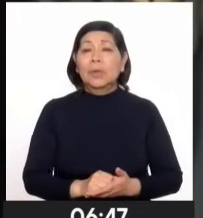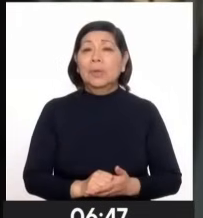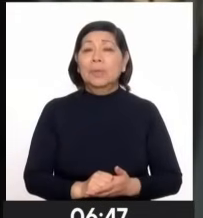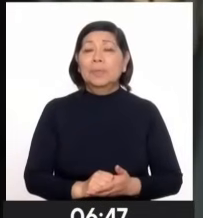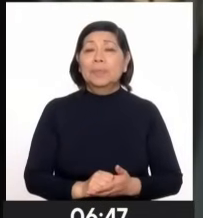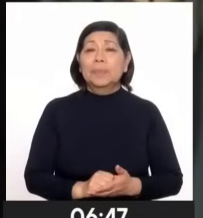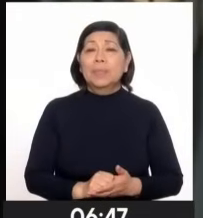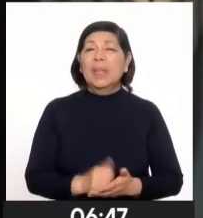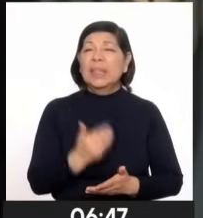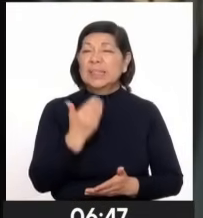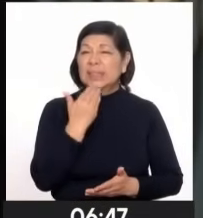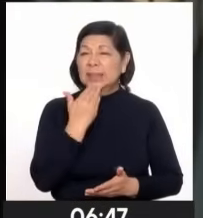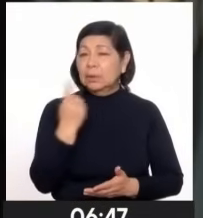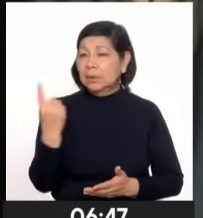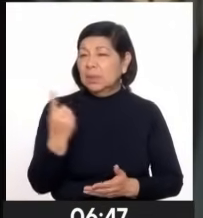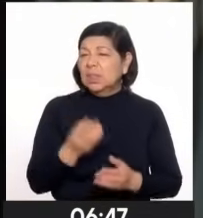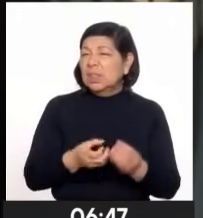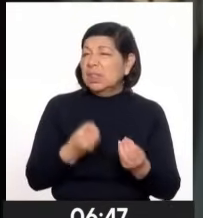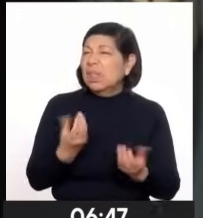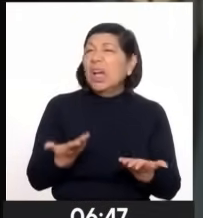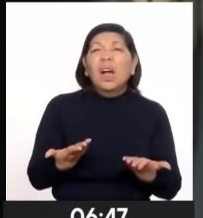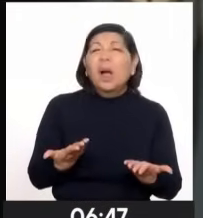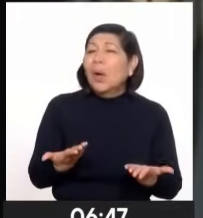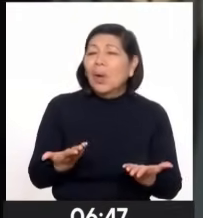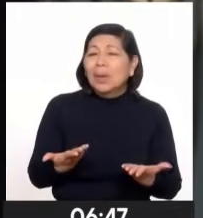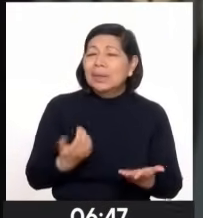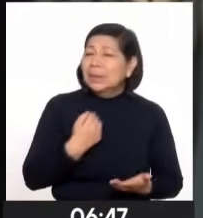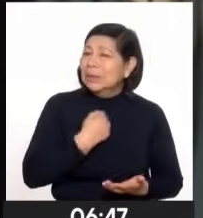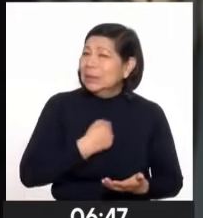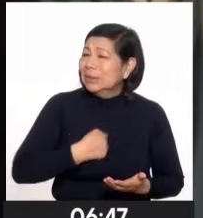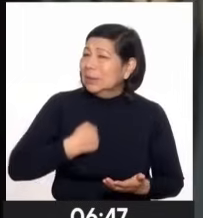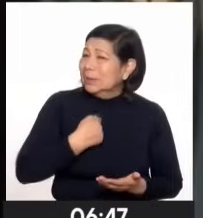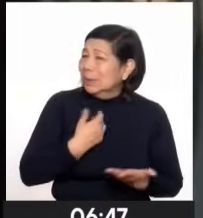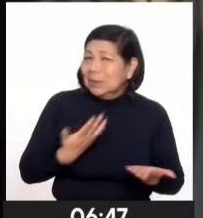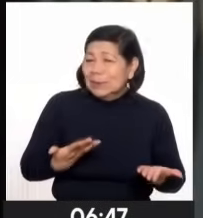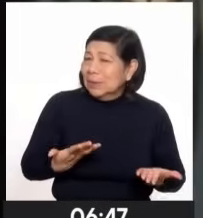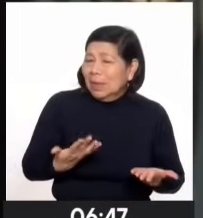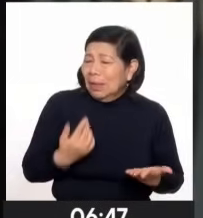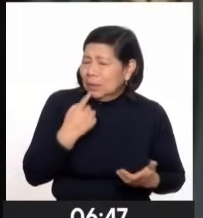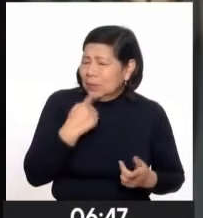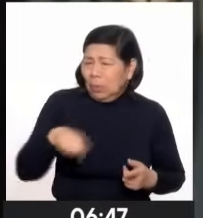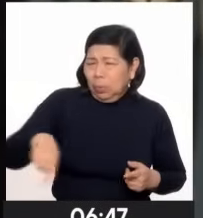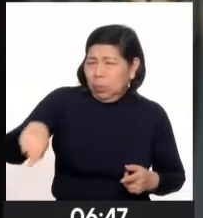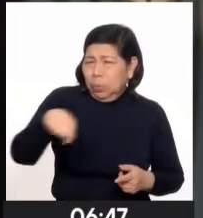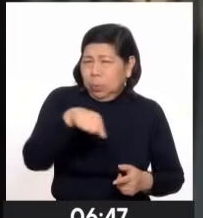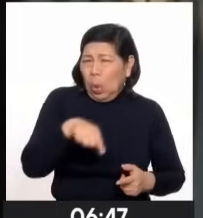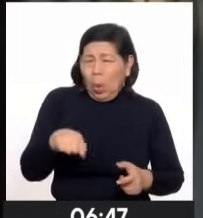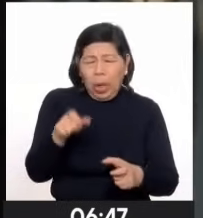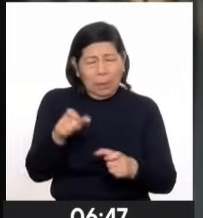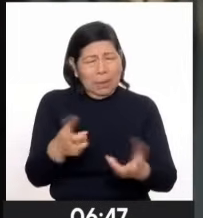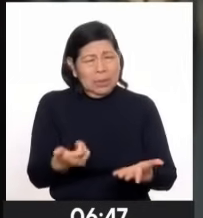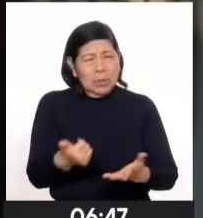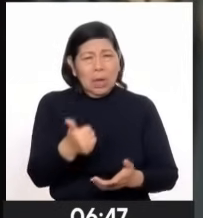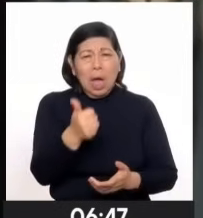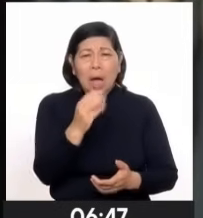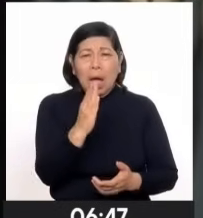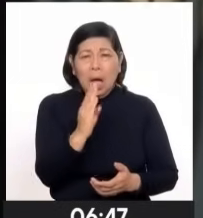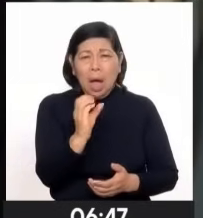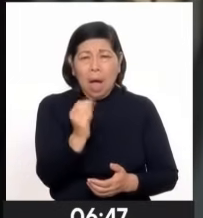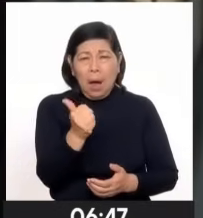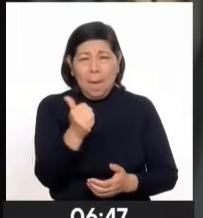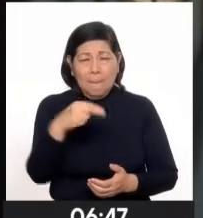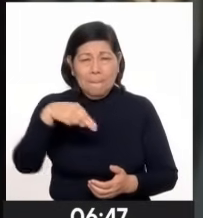villalta precisamente para que nos de alcance de este lamentable hecho que por supuesto ha indignado a la ciudad de abancay este ataque